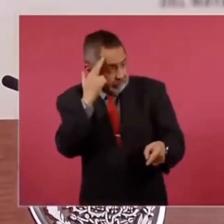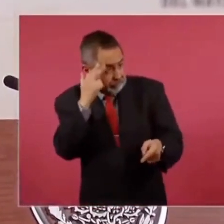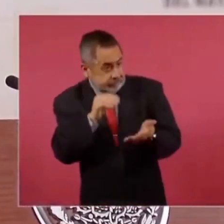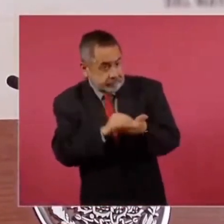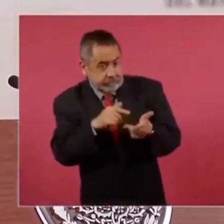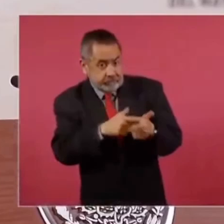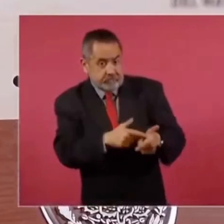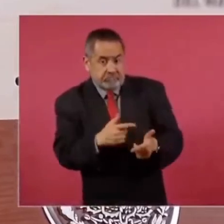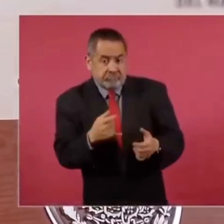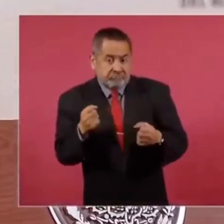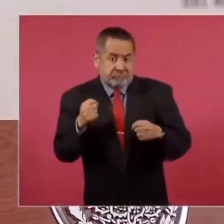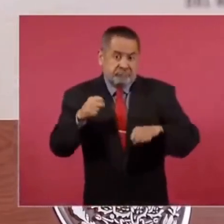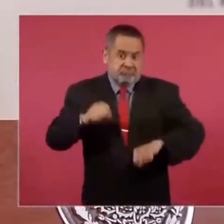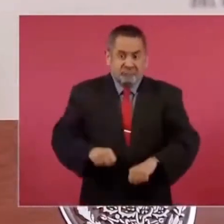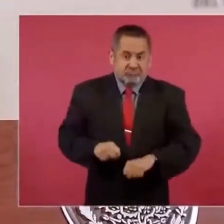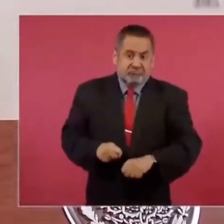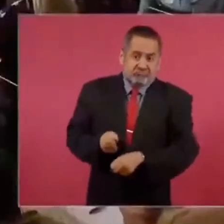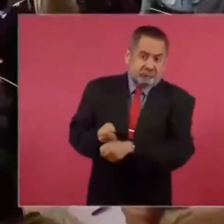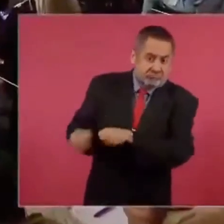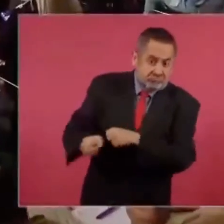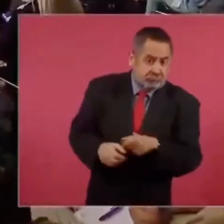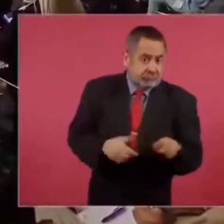por la fuerza,